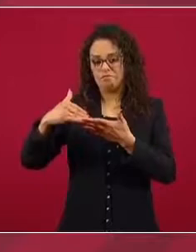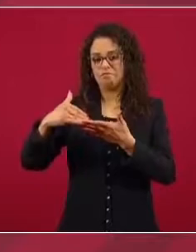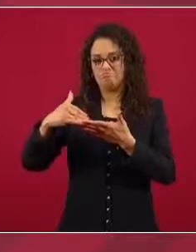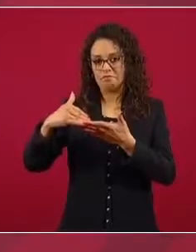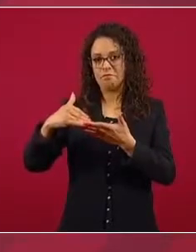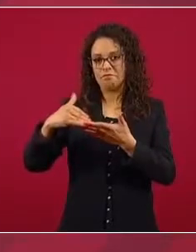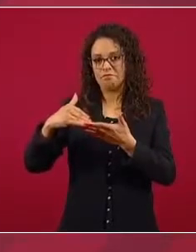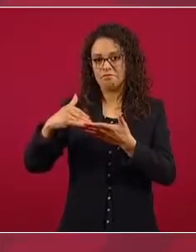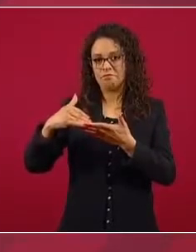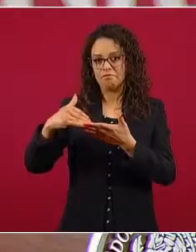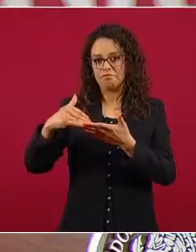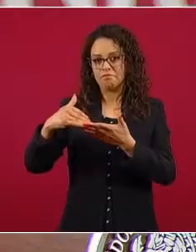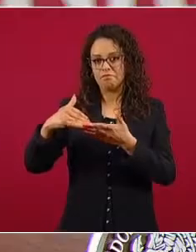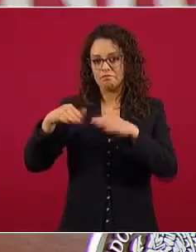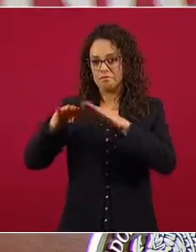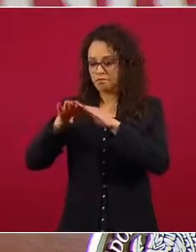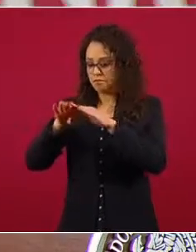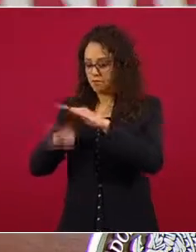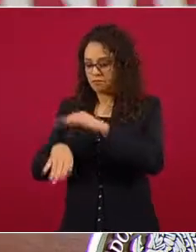60